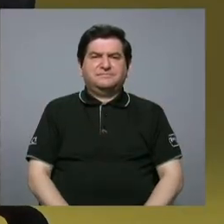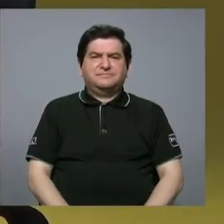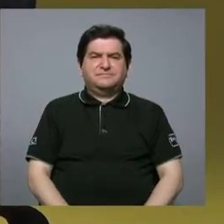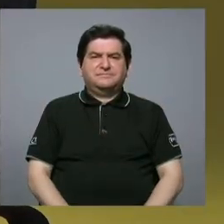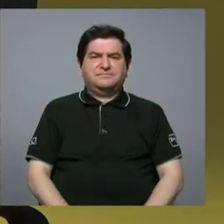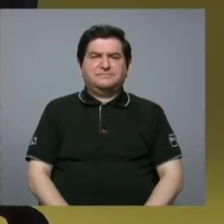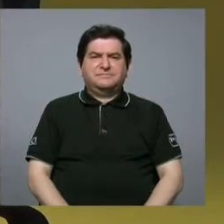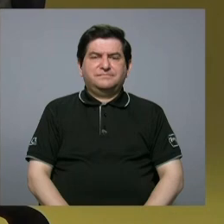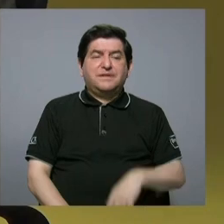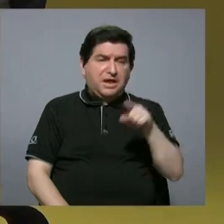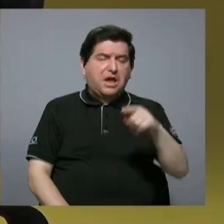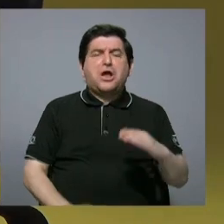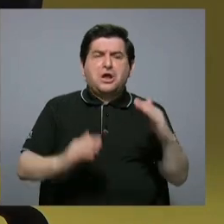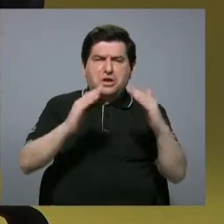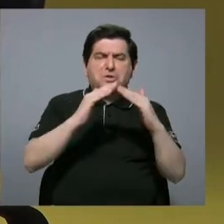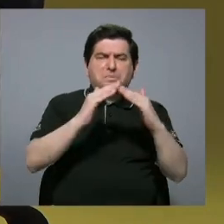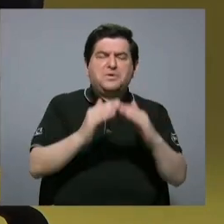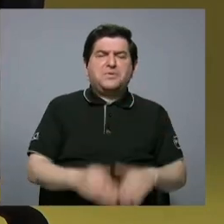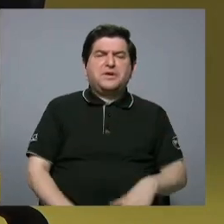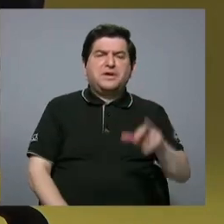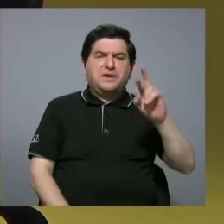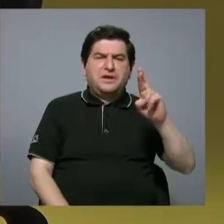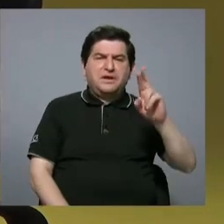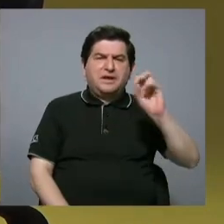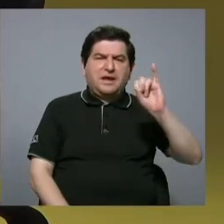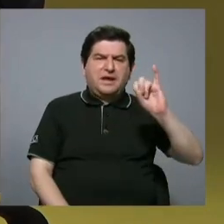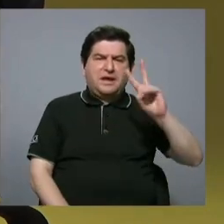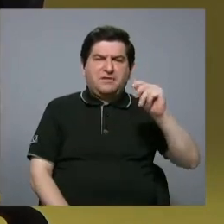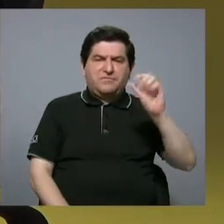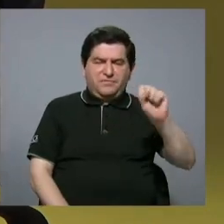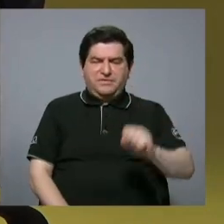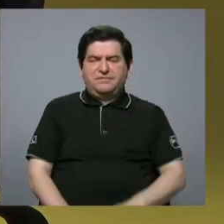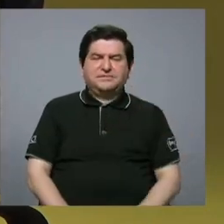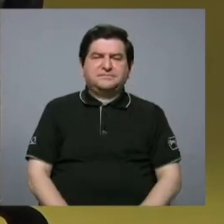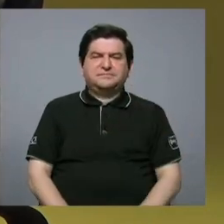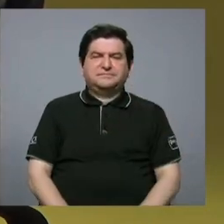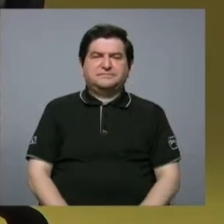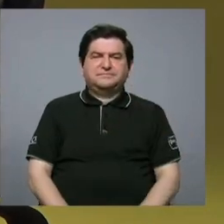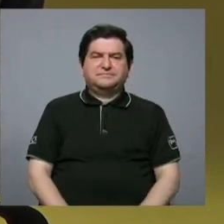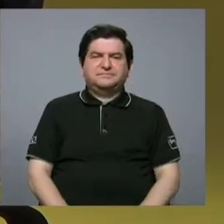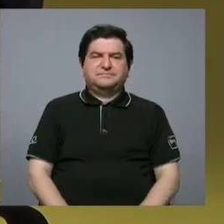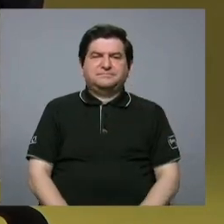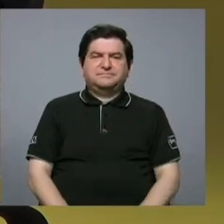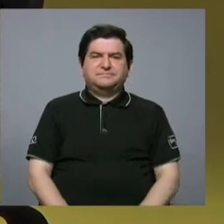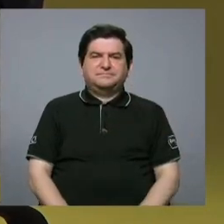un vecino de Rivas muy influyente. Bueno, el tema, para ir al grano, es que